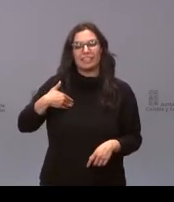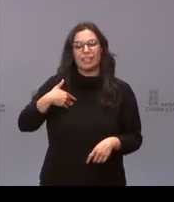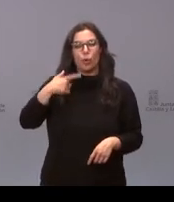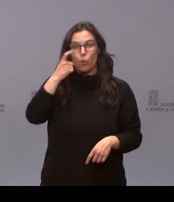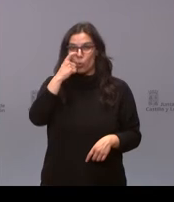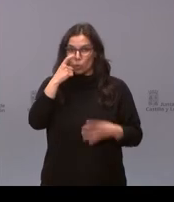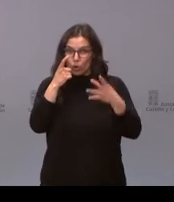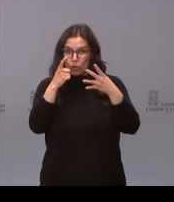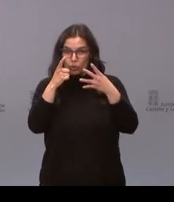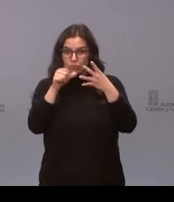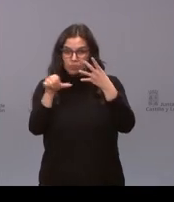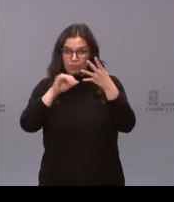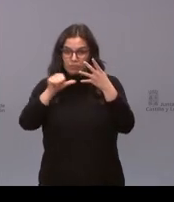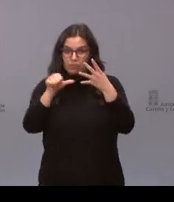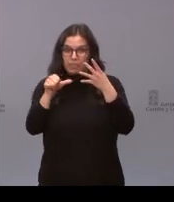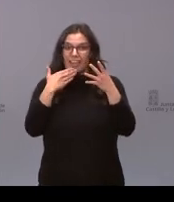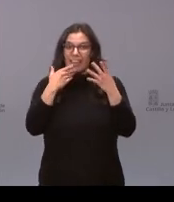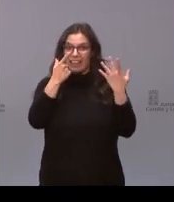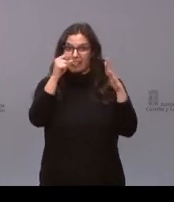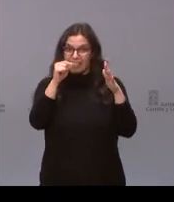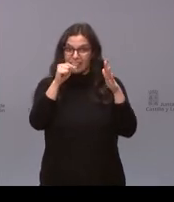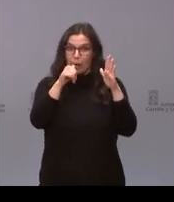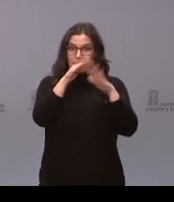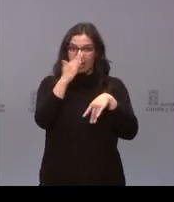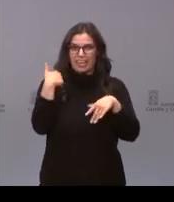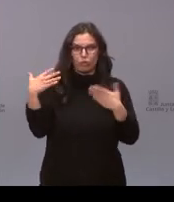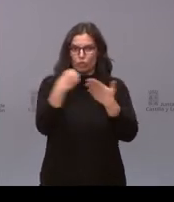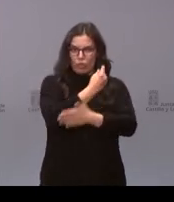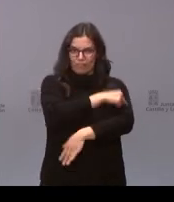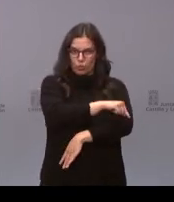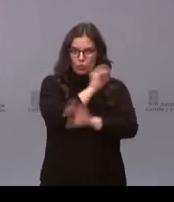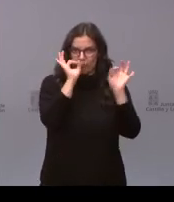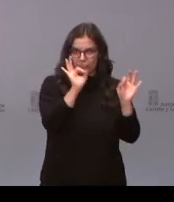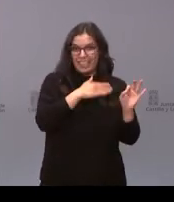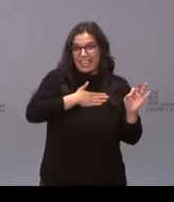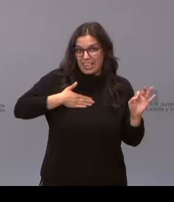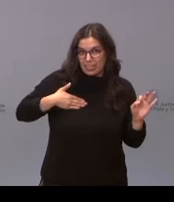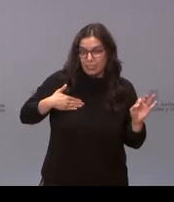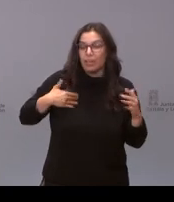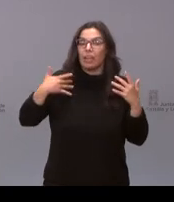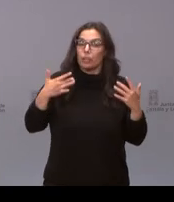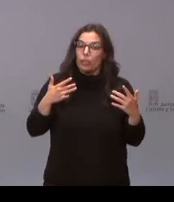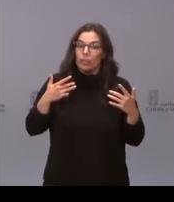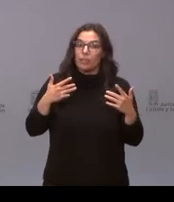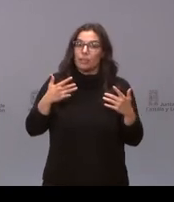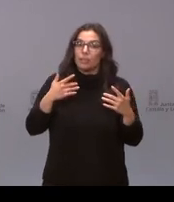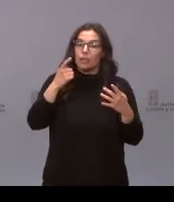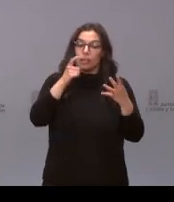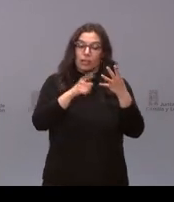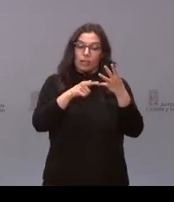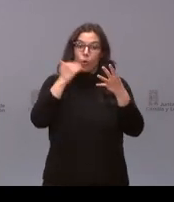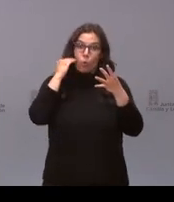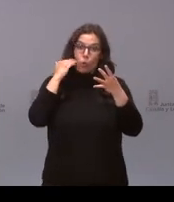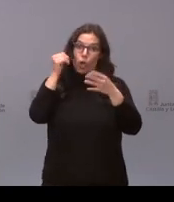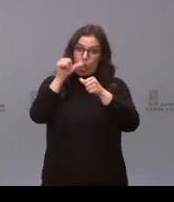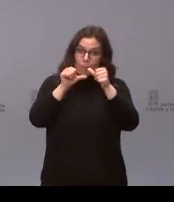a todos los mayores de 60 años vacunados entonces hasta después de junio nos empezaría con los menores de